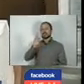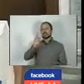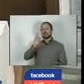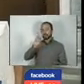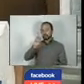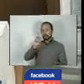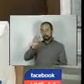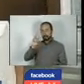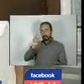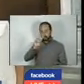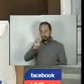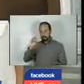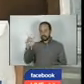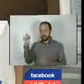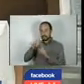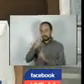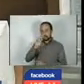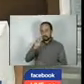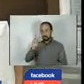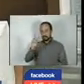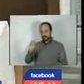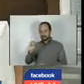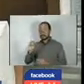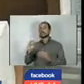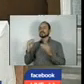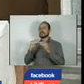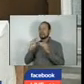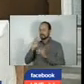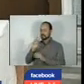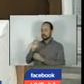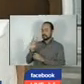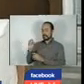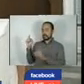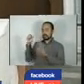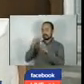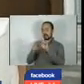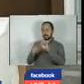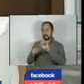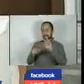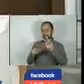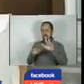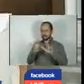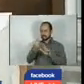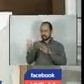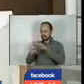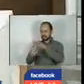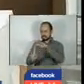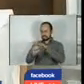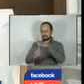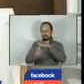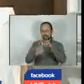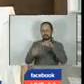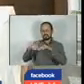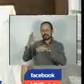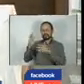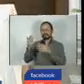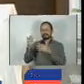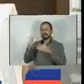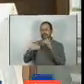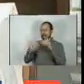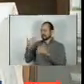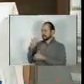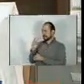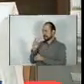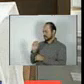y de 2020 a 2023 tenemos más desaparecidos que de